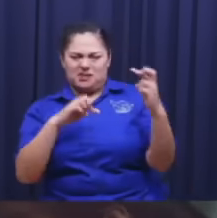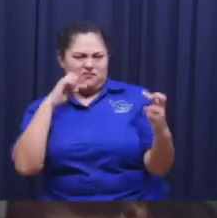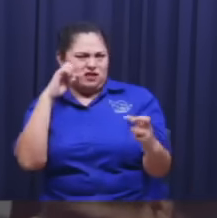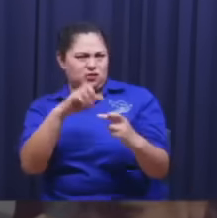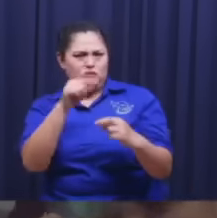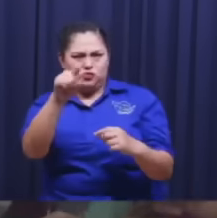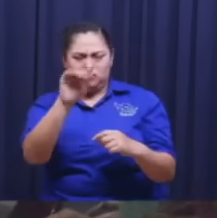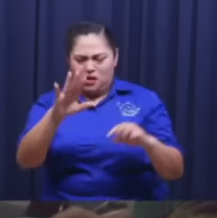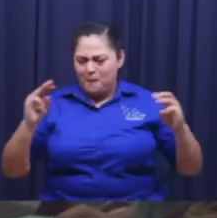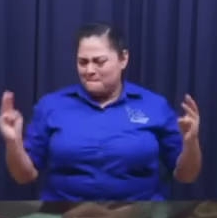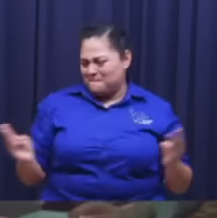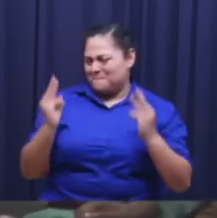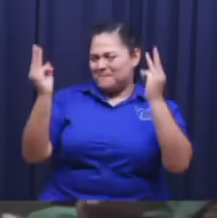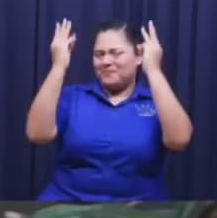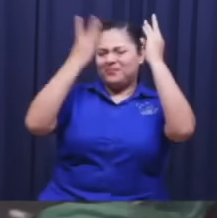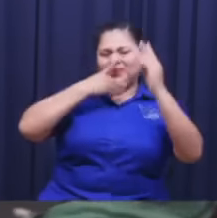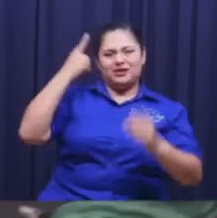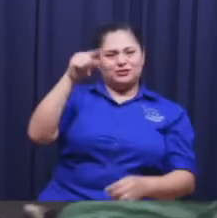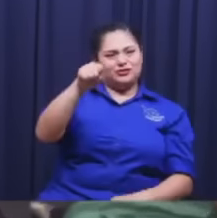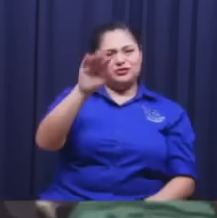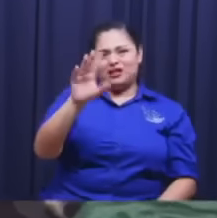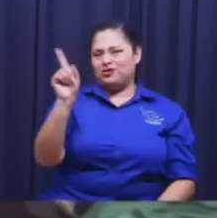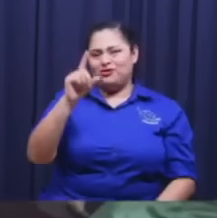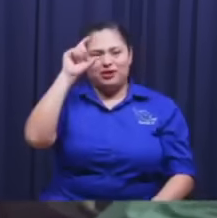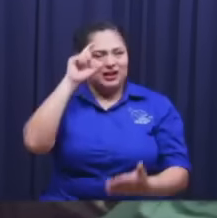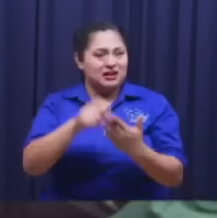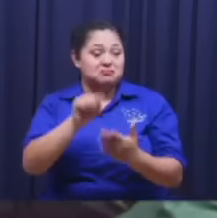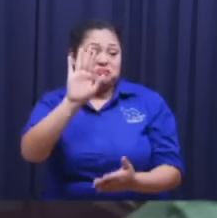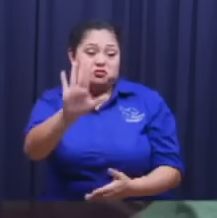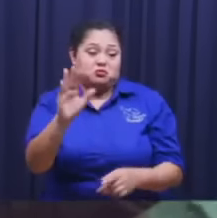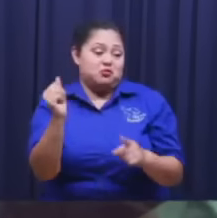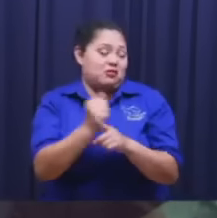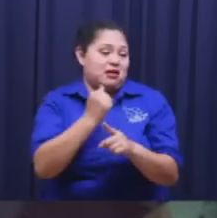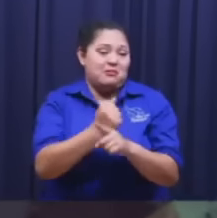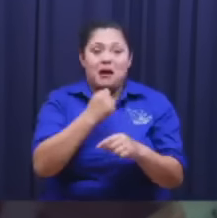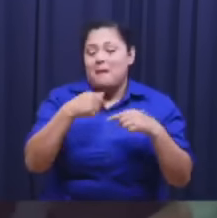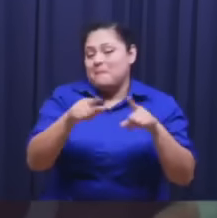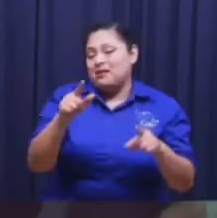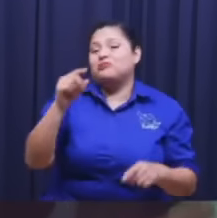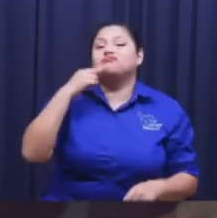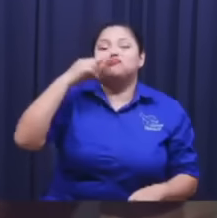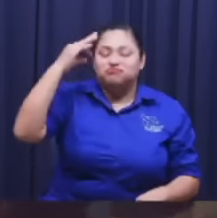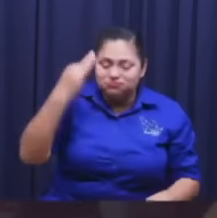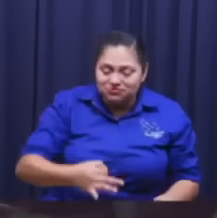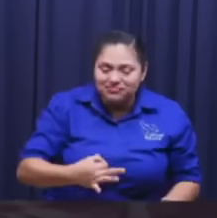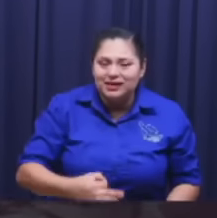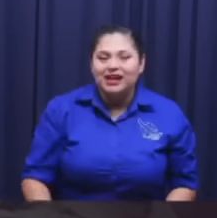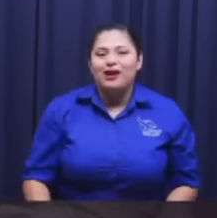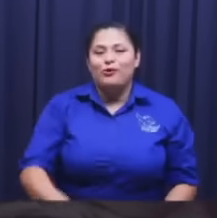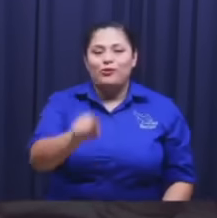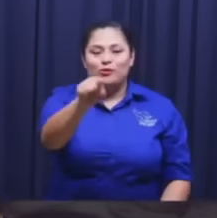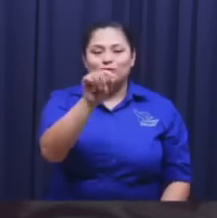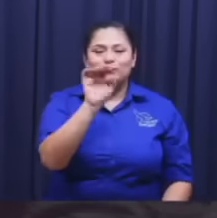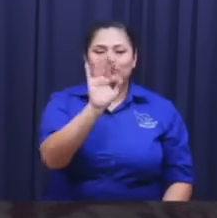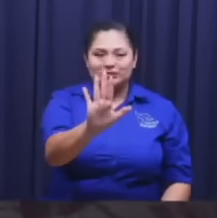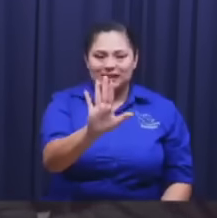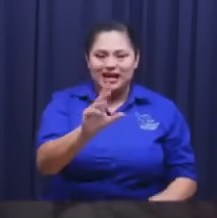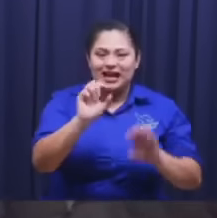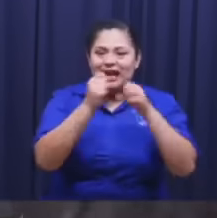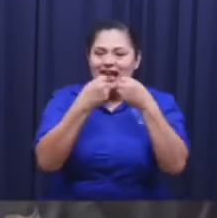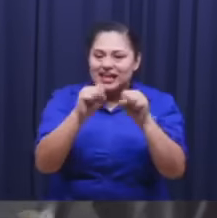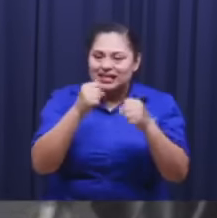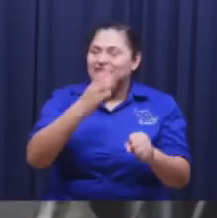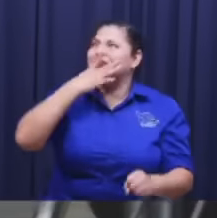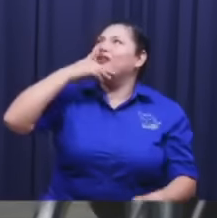un milagro de Dios. Si no me lo cree, será su problema, pero es la verdad. ¿Por qué? Porque usted es una creación de Dios.